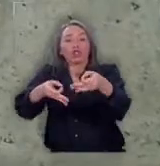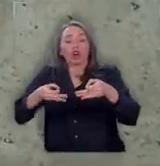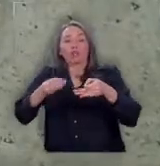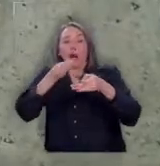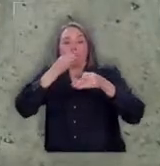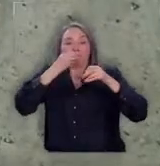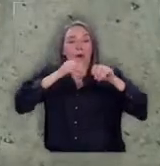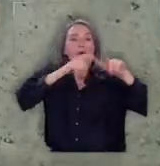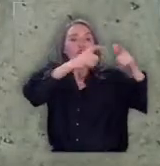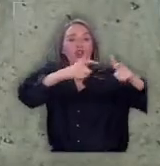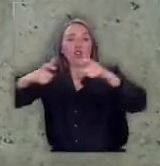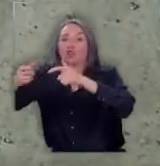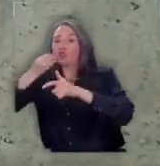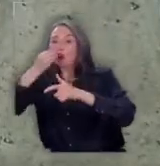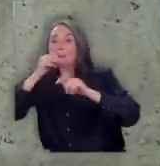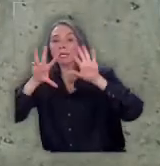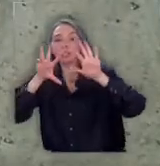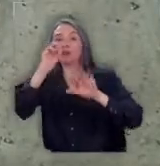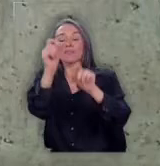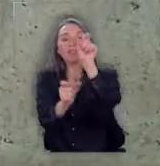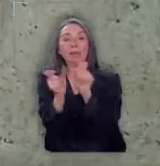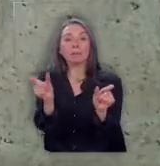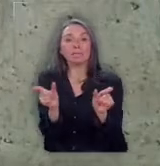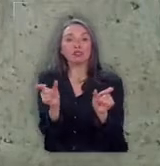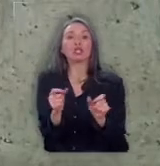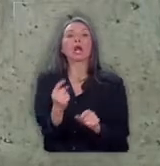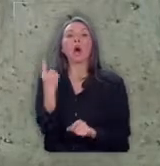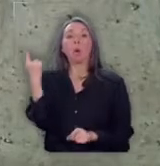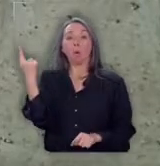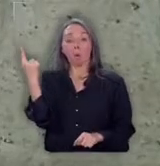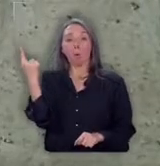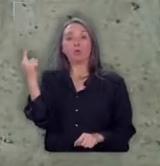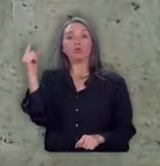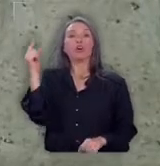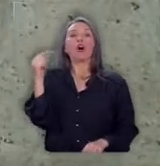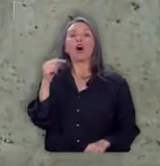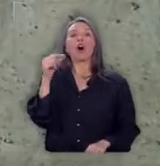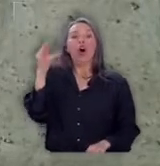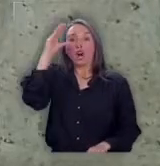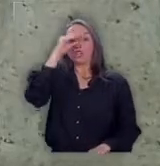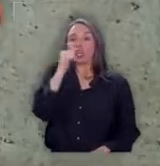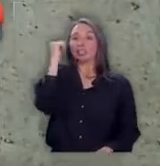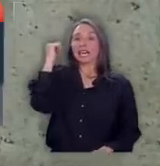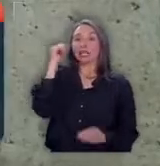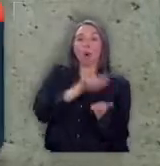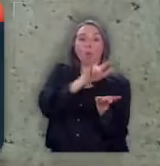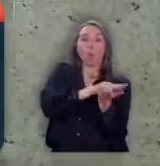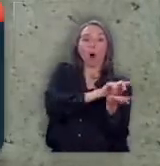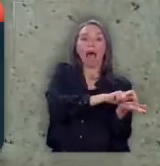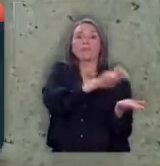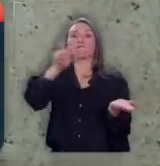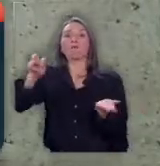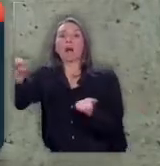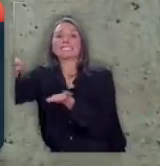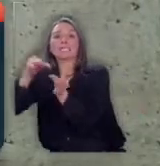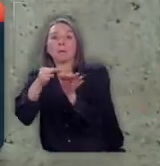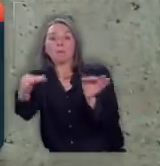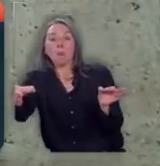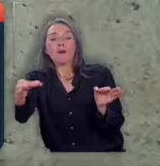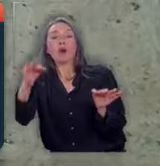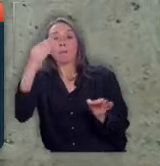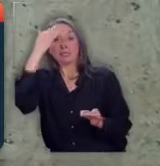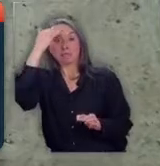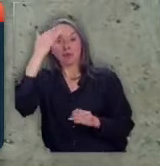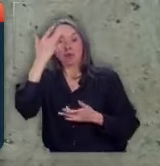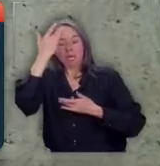comedor había 90 personas una de ellas había llegado la noche anterior desde gujan y ese mismo día iba a